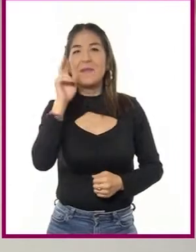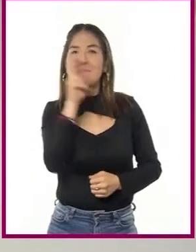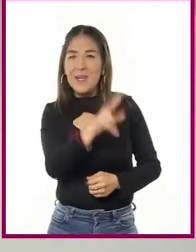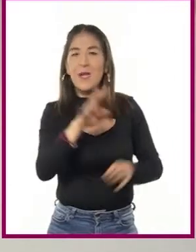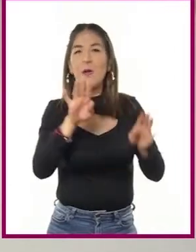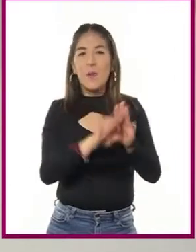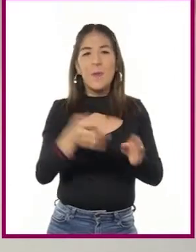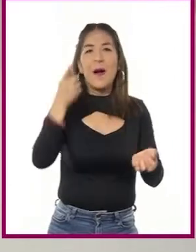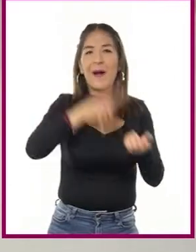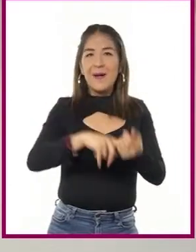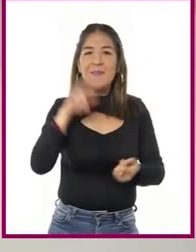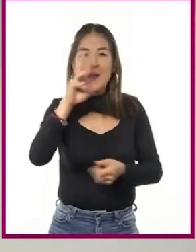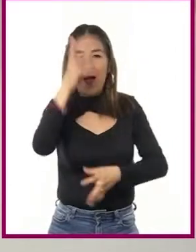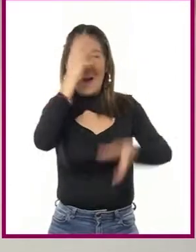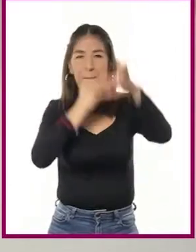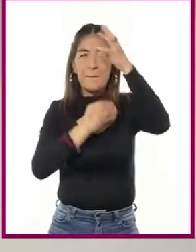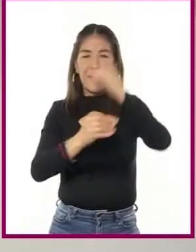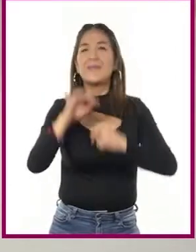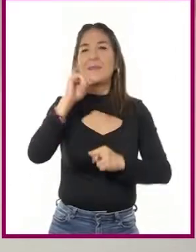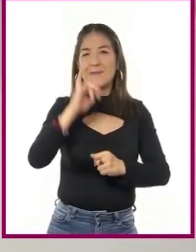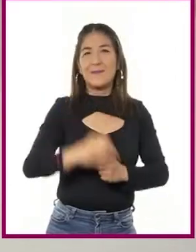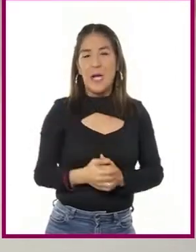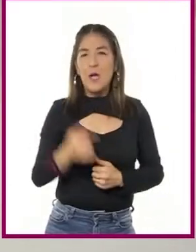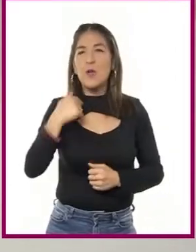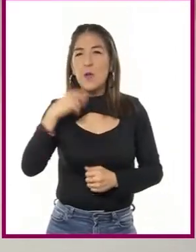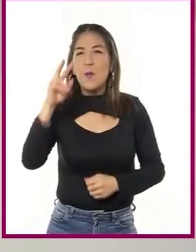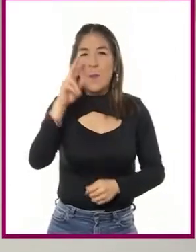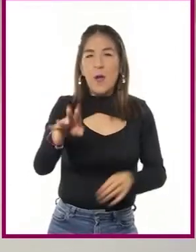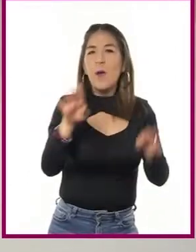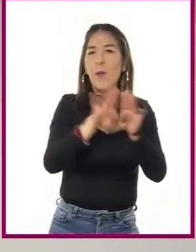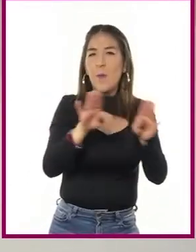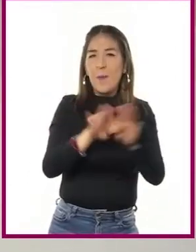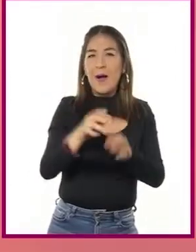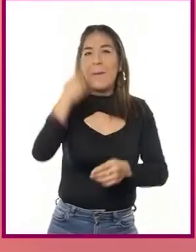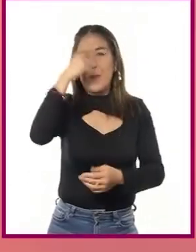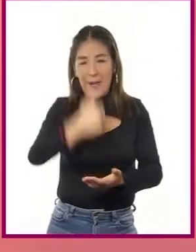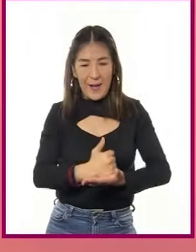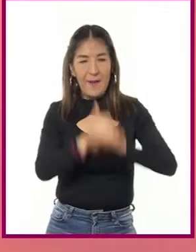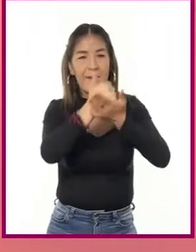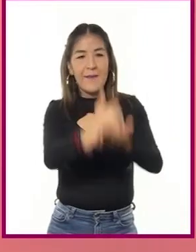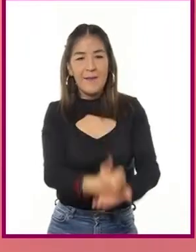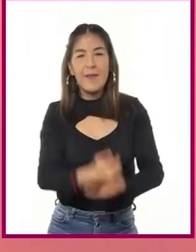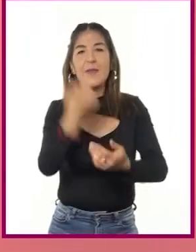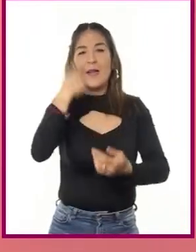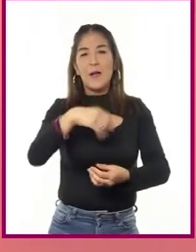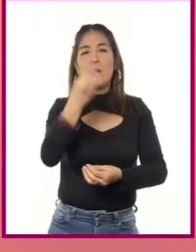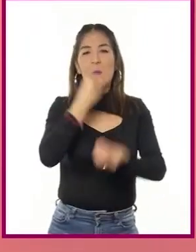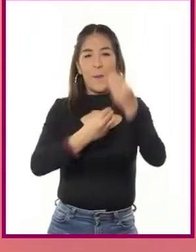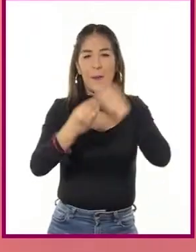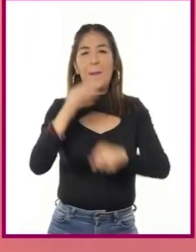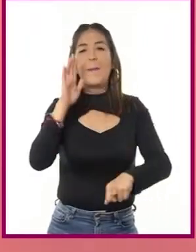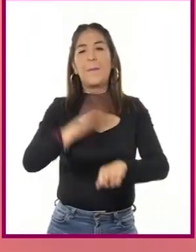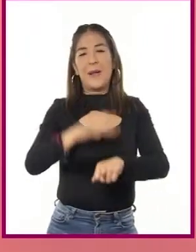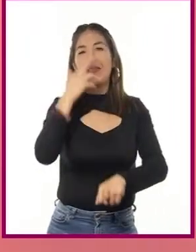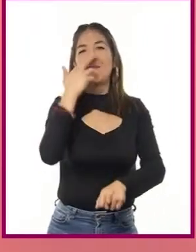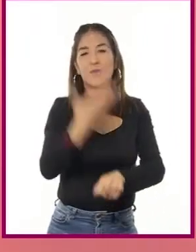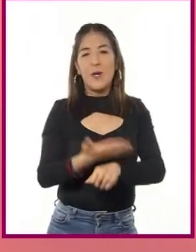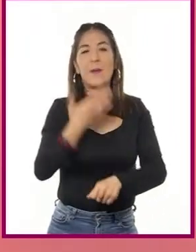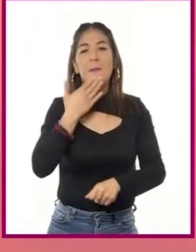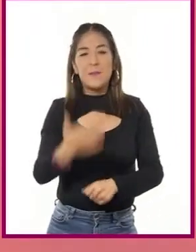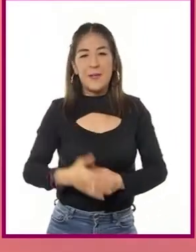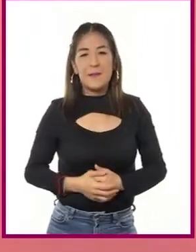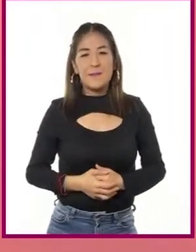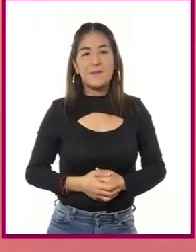para aprender. Sí, pues voy adquiriendo saberes que ayudan a ser un consumidor más responsable en el